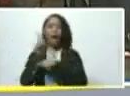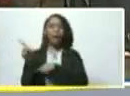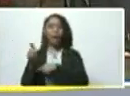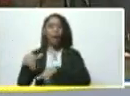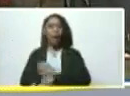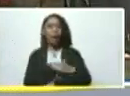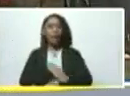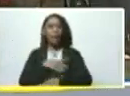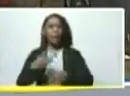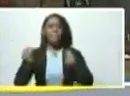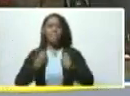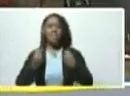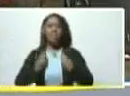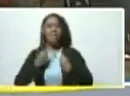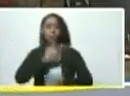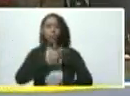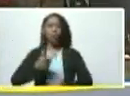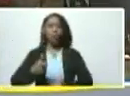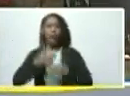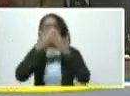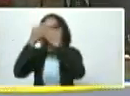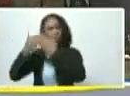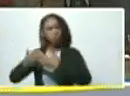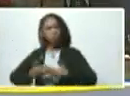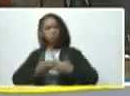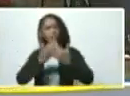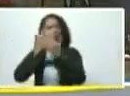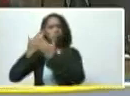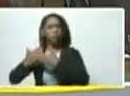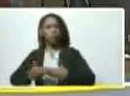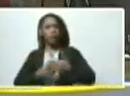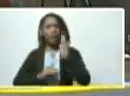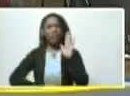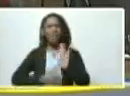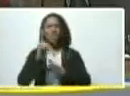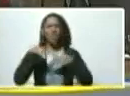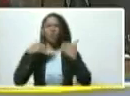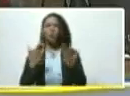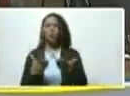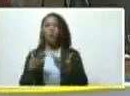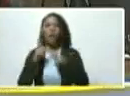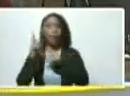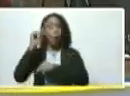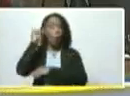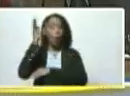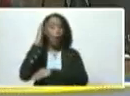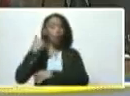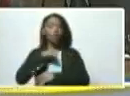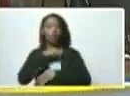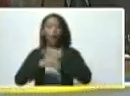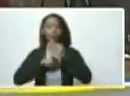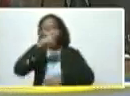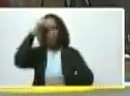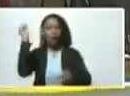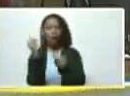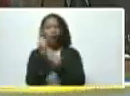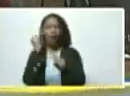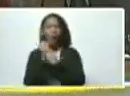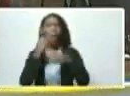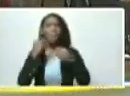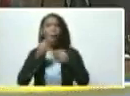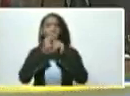calle donde uno vive, el estudio, y se desarrolla con estas jornadas que hacemos de trabajo